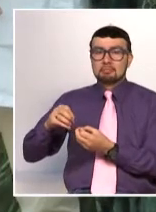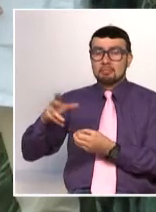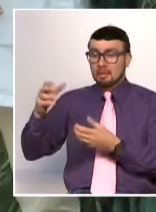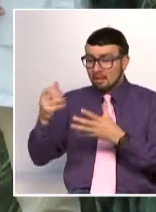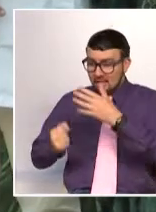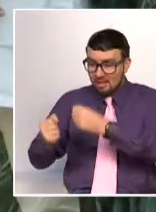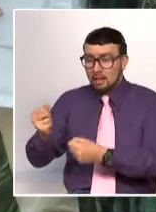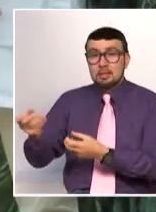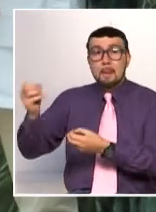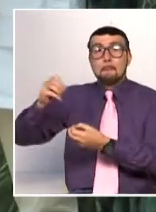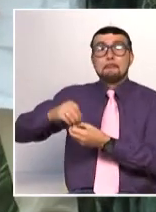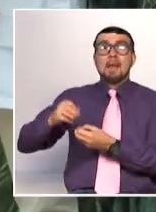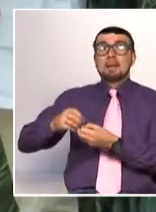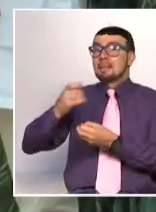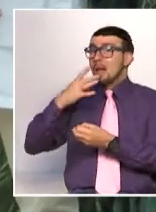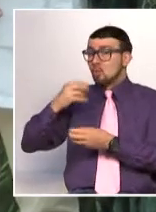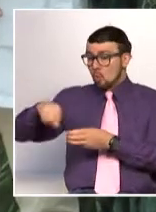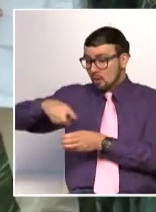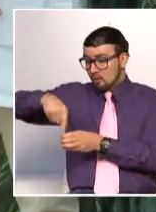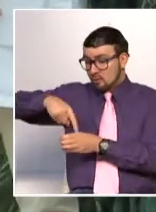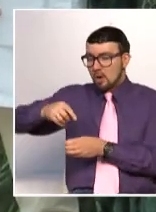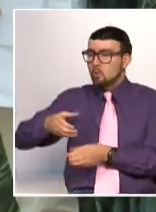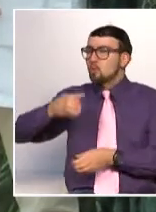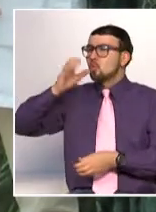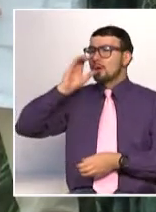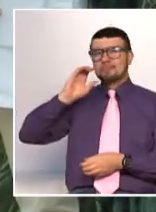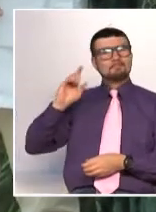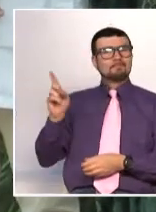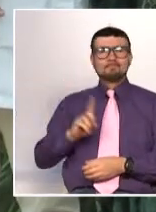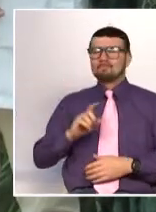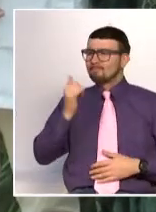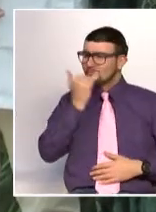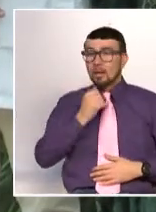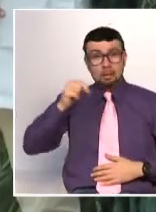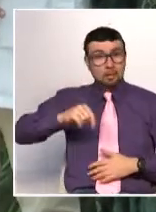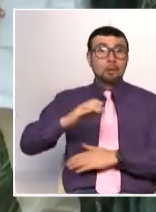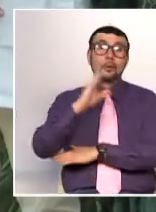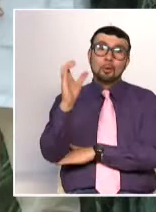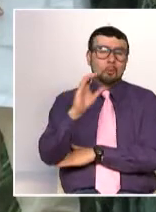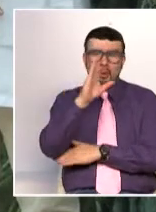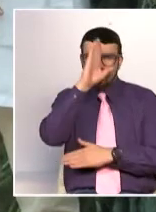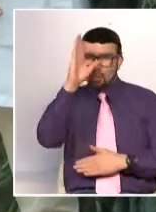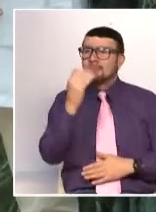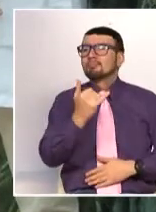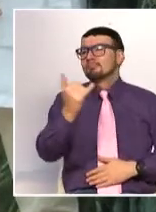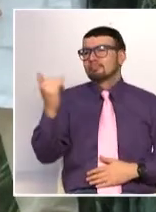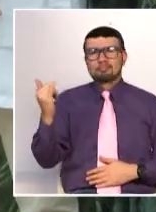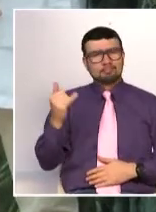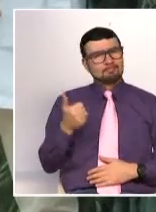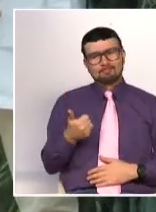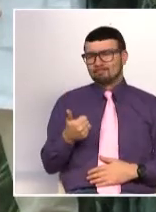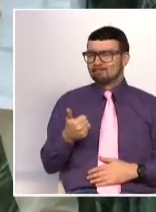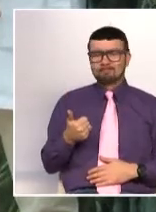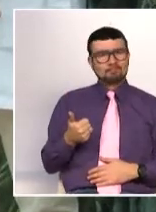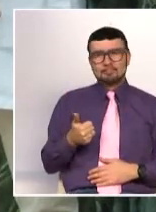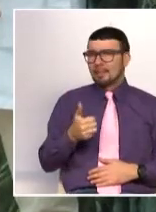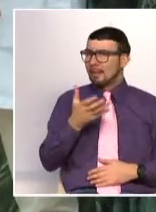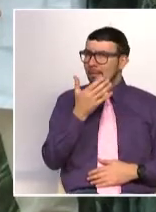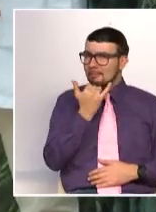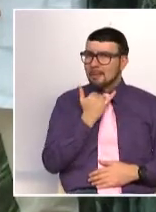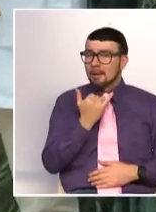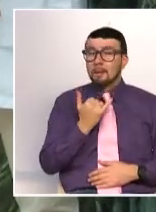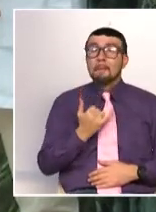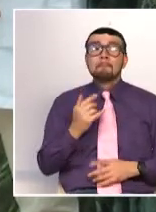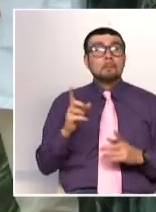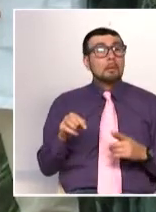pesados para el cuerpo que nos sientan muy mal en colombia tenemos esa costumbre y no está bien y bueno lo